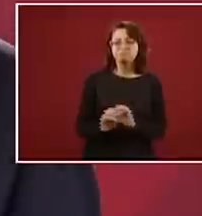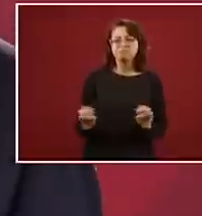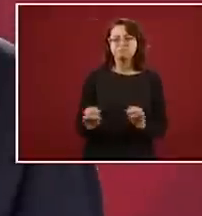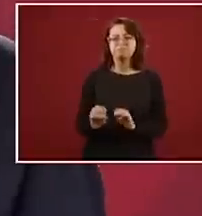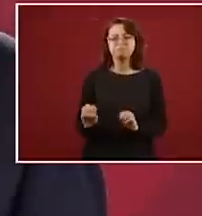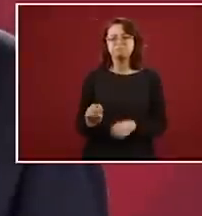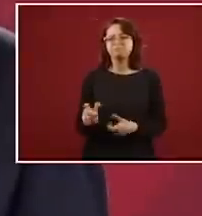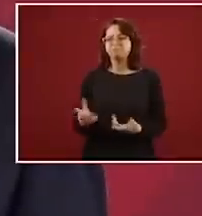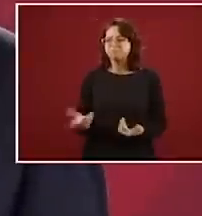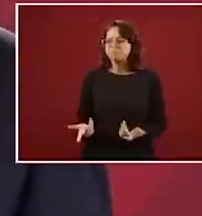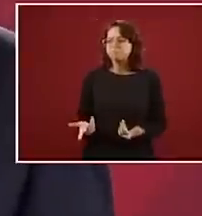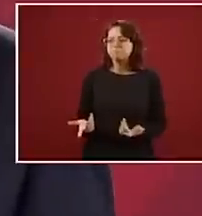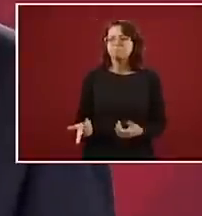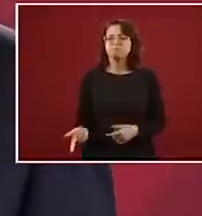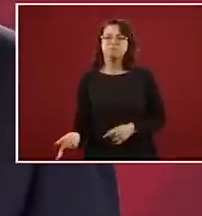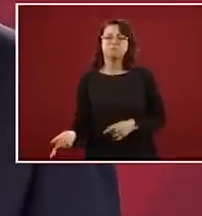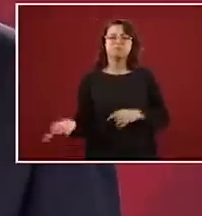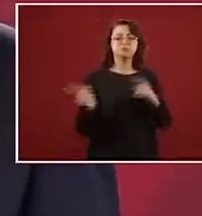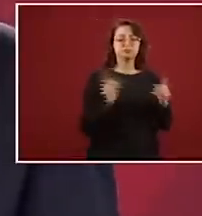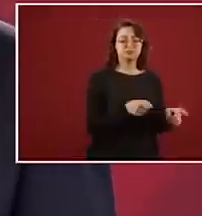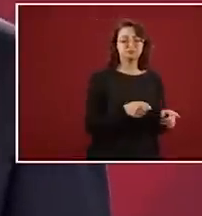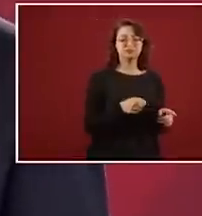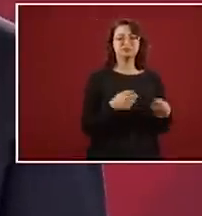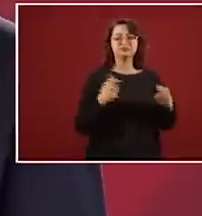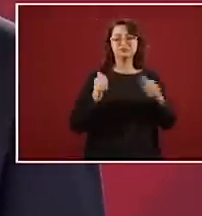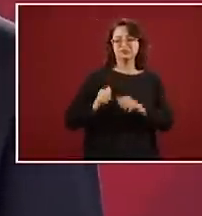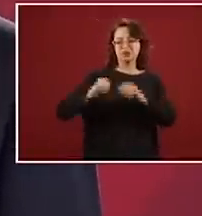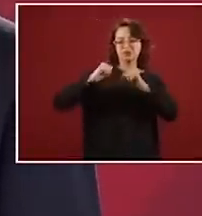los funcionarios con dinero del pueblo,